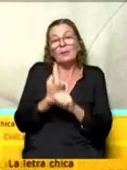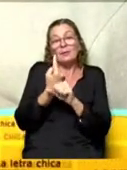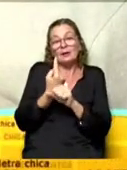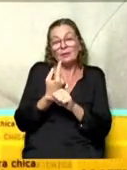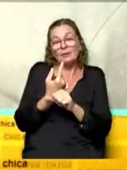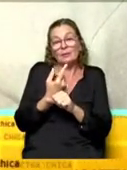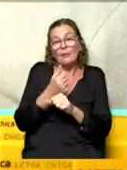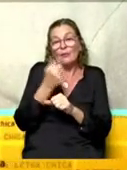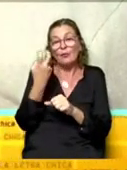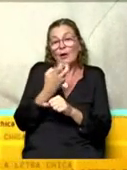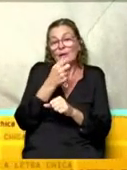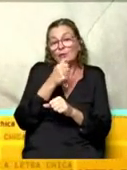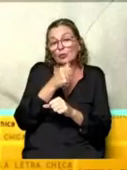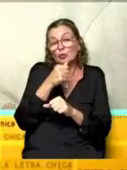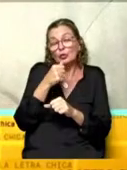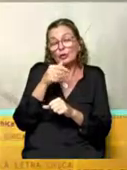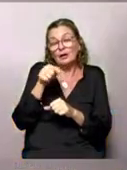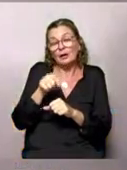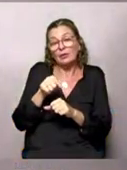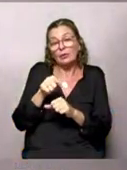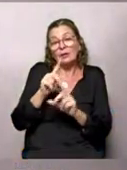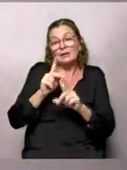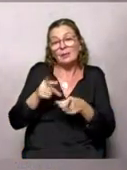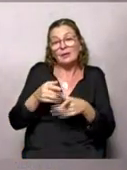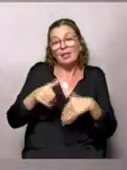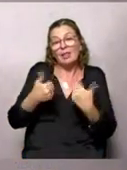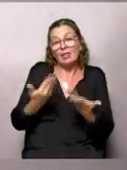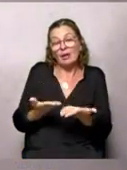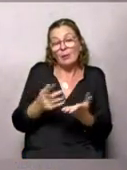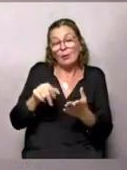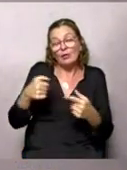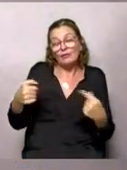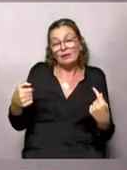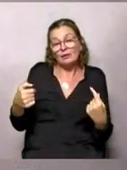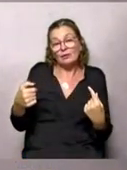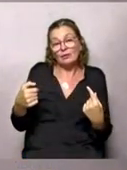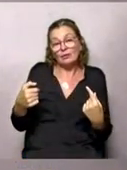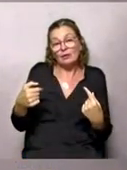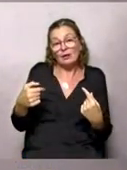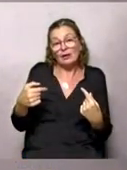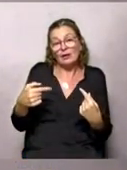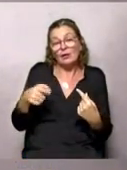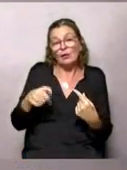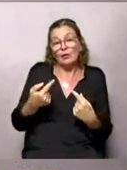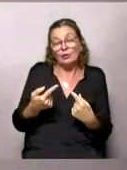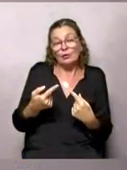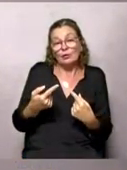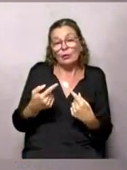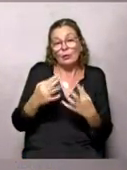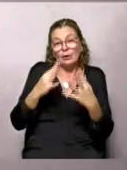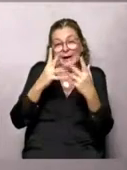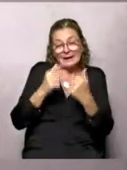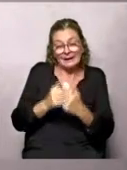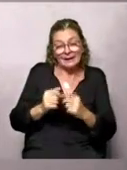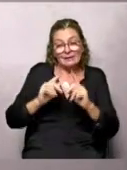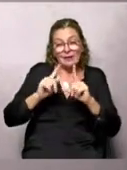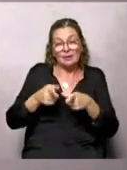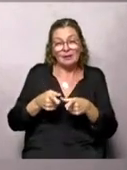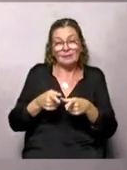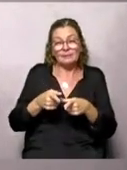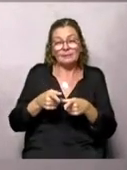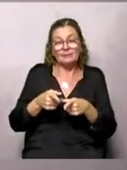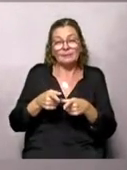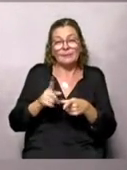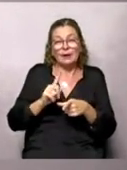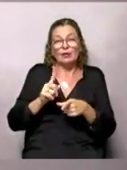tratamos de solucionar eso y también brindamos otras cuestiones que tienen que ver con la organización, que